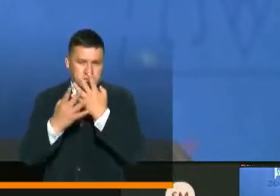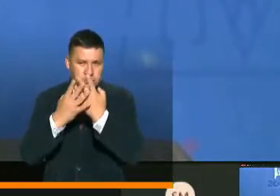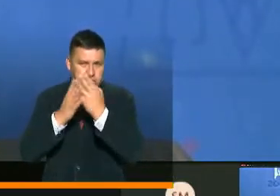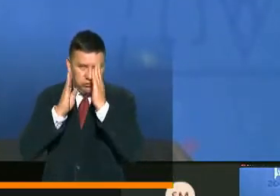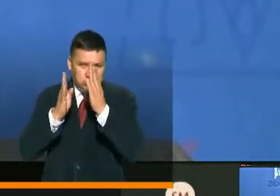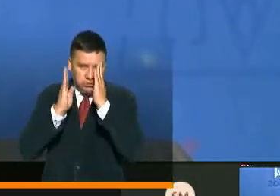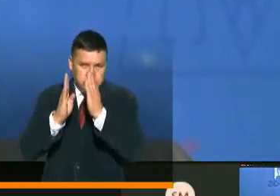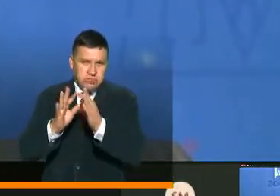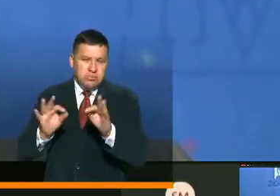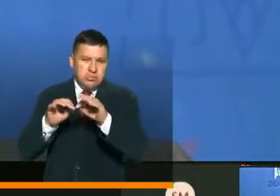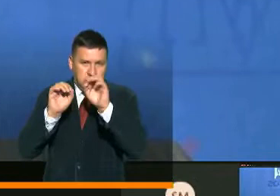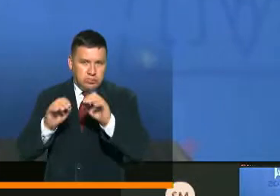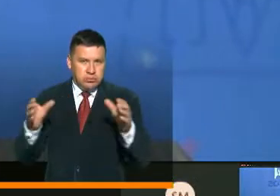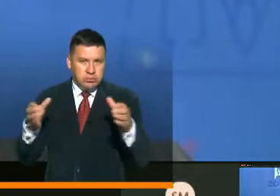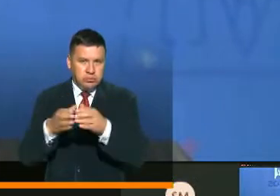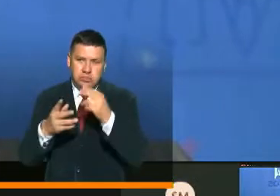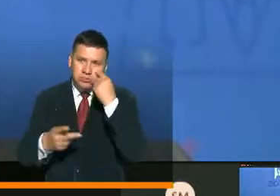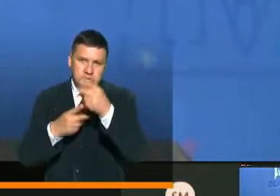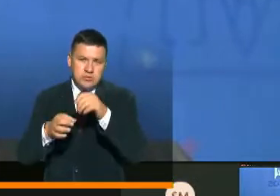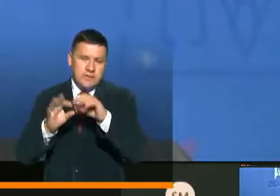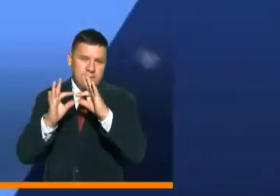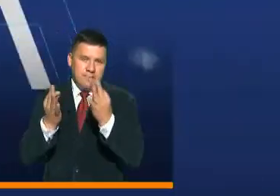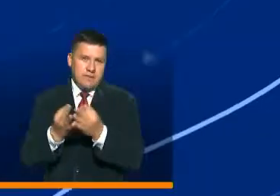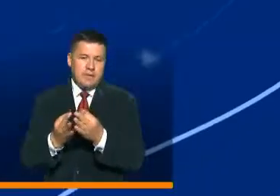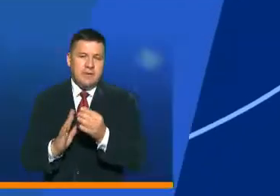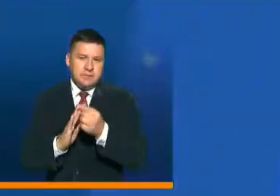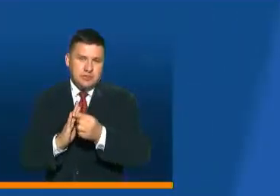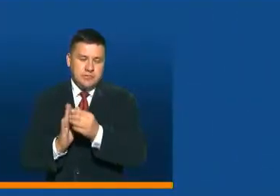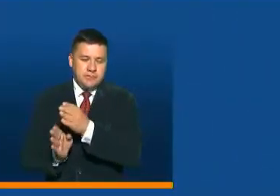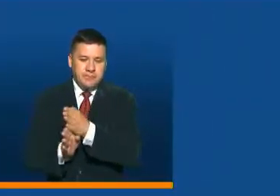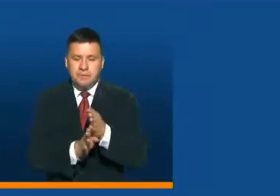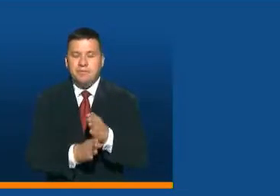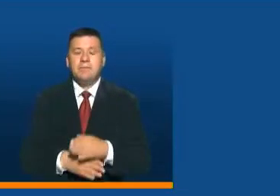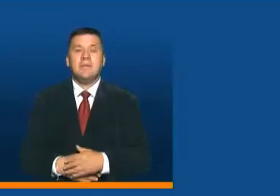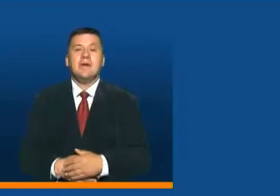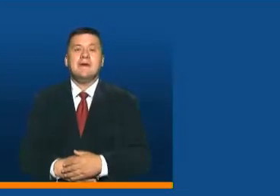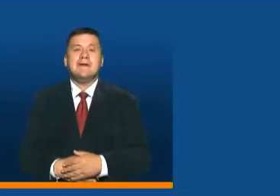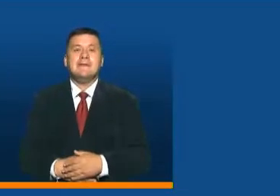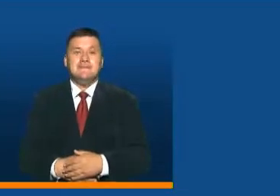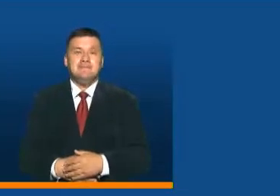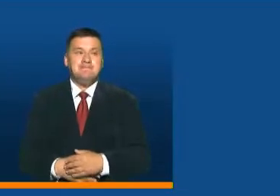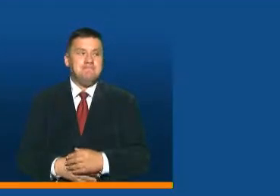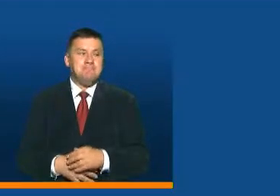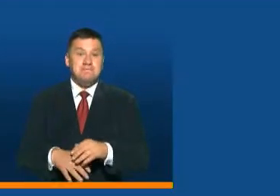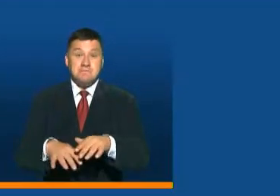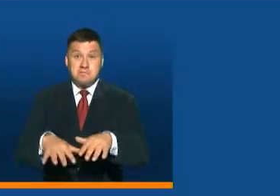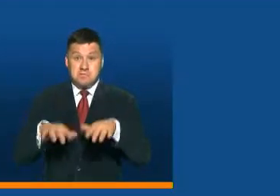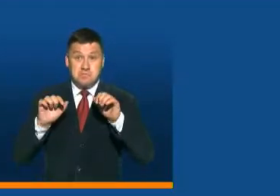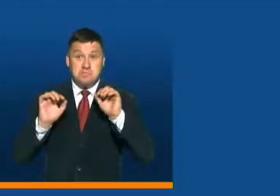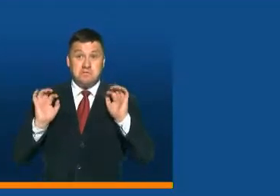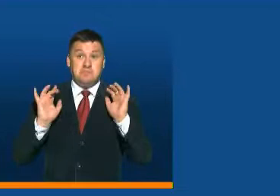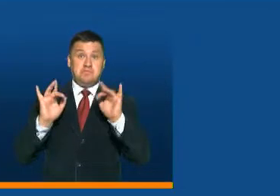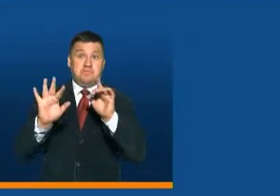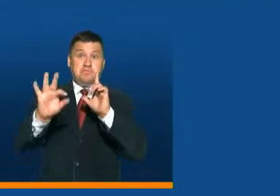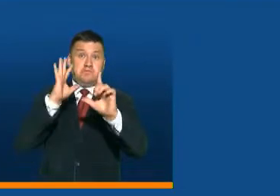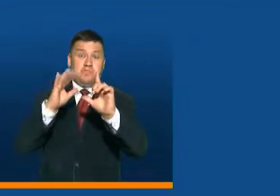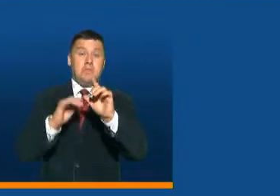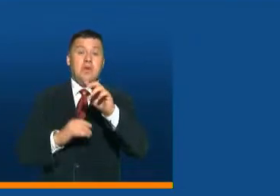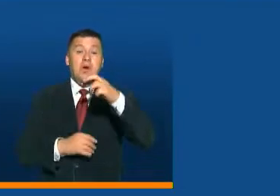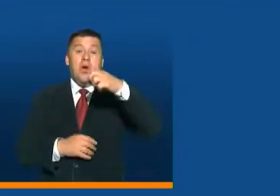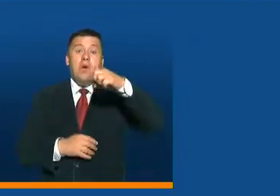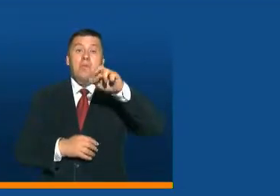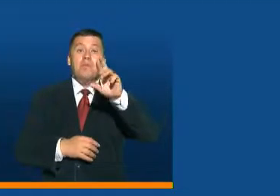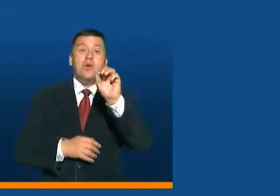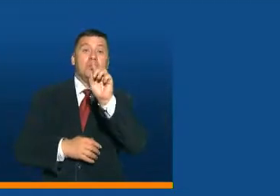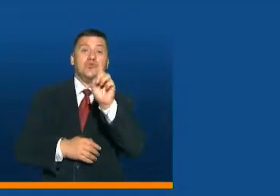tener una posibilidad de una visita familiar y conyugal. Durante cumbre extraordinaria de Prosur, presidente